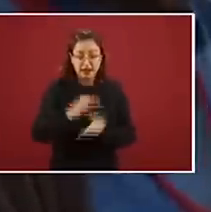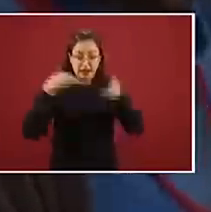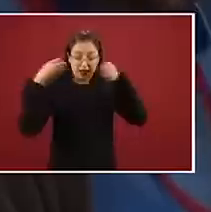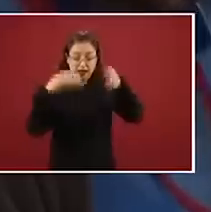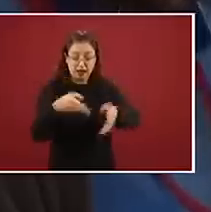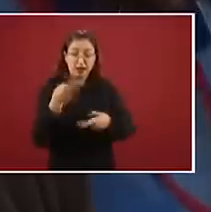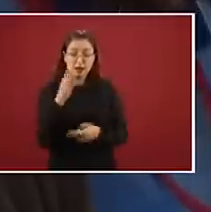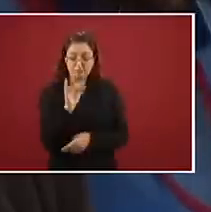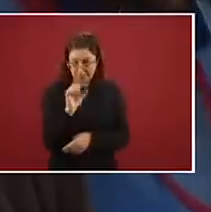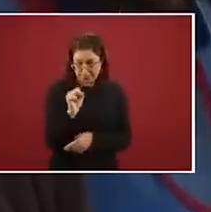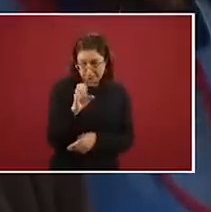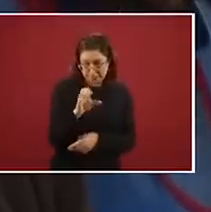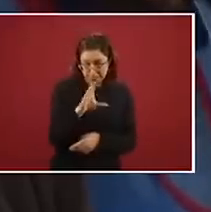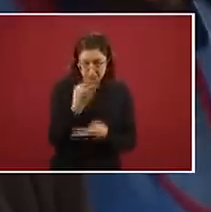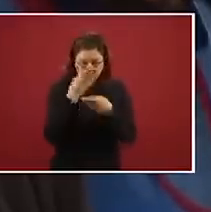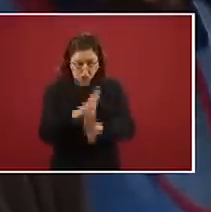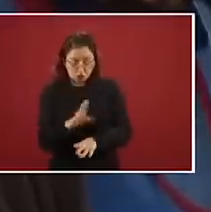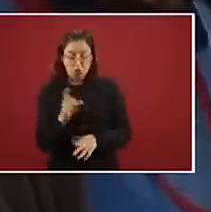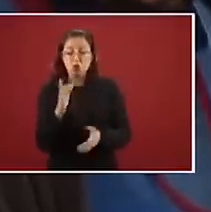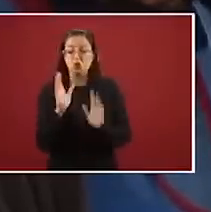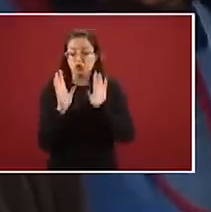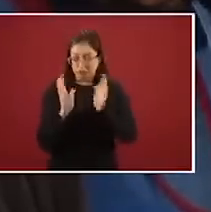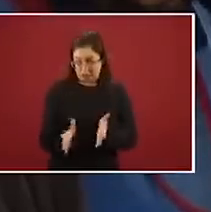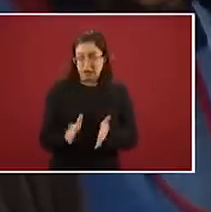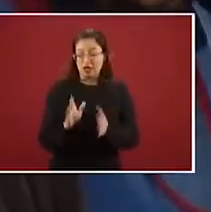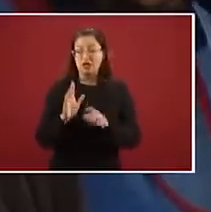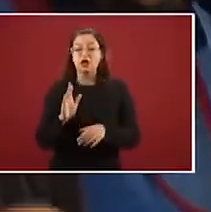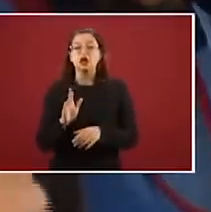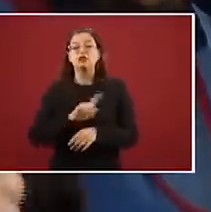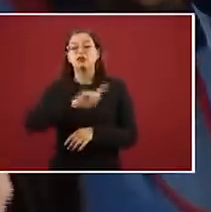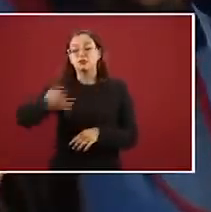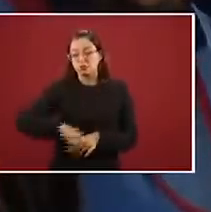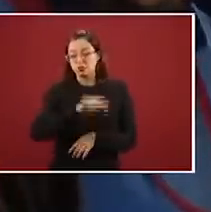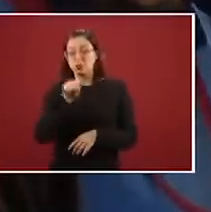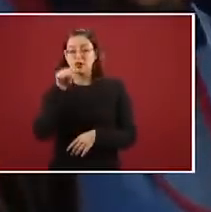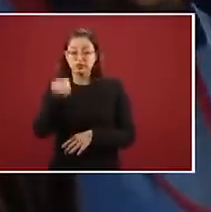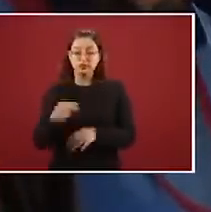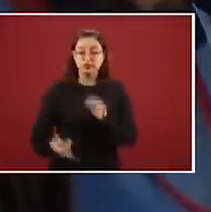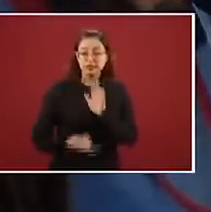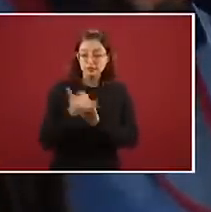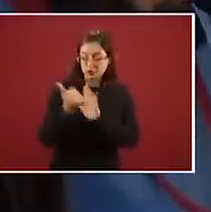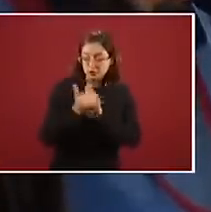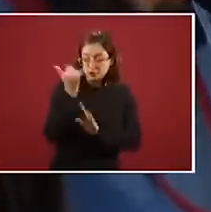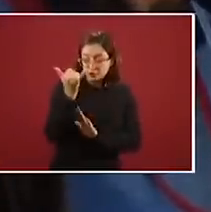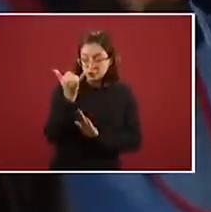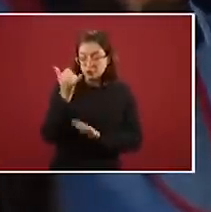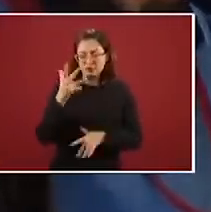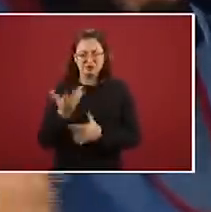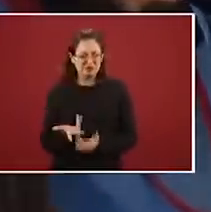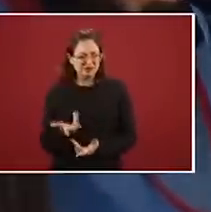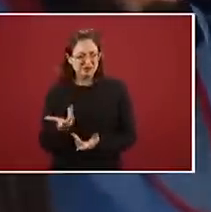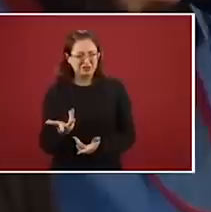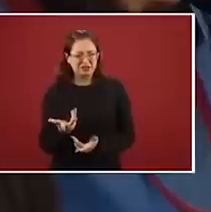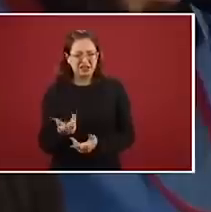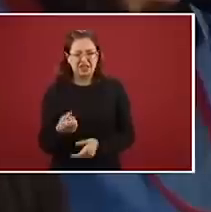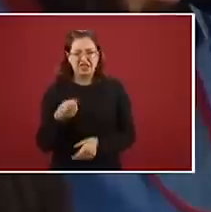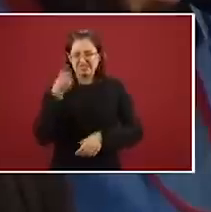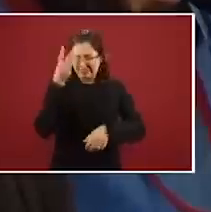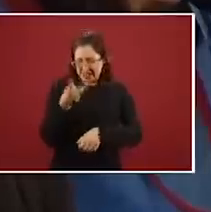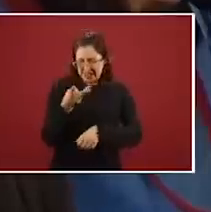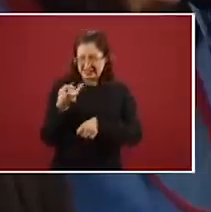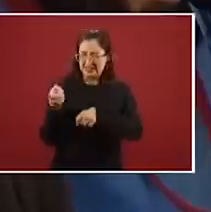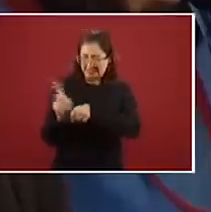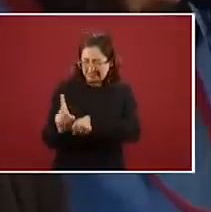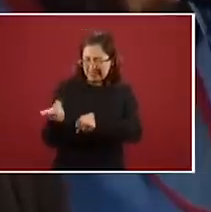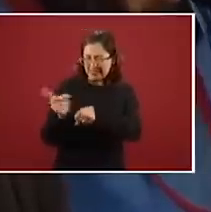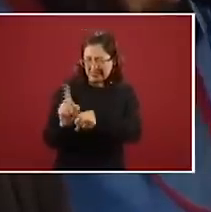año? Y luego, en la construcción de estas unidades, no son muchas, tres por día, ¿va a alcanzar el